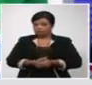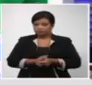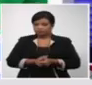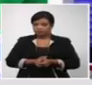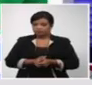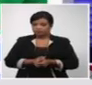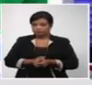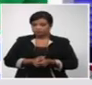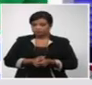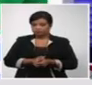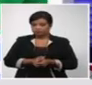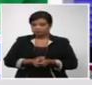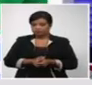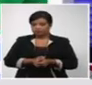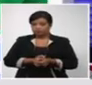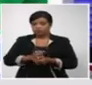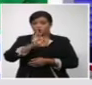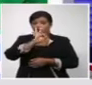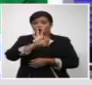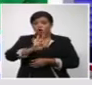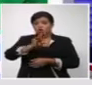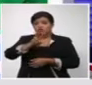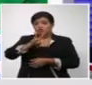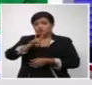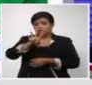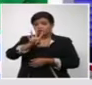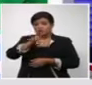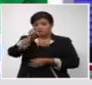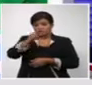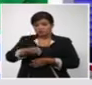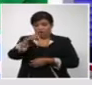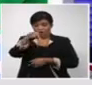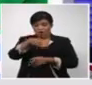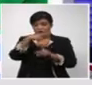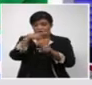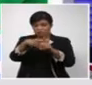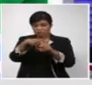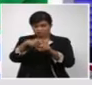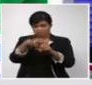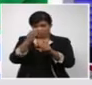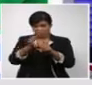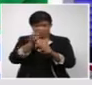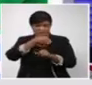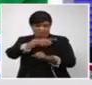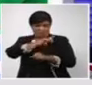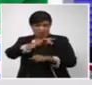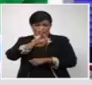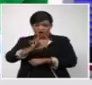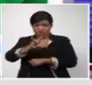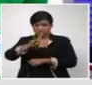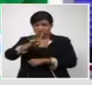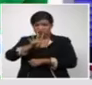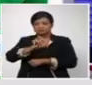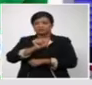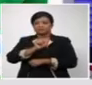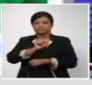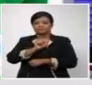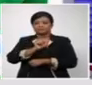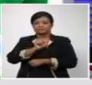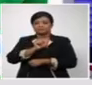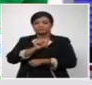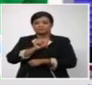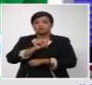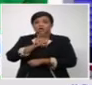los 824 casos diagnosticados ayer, el 46,2% del sexo